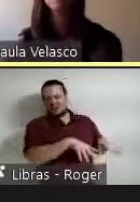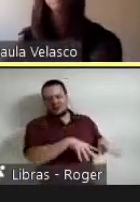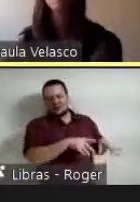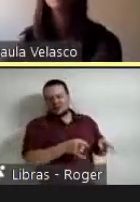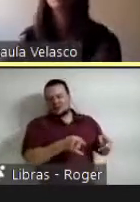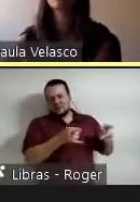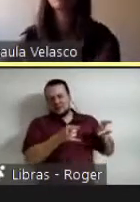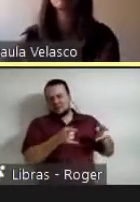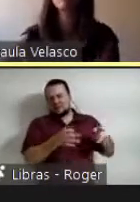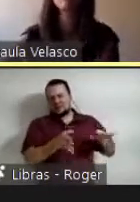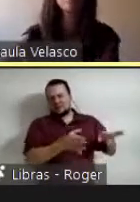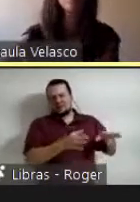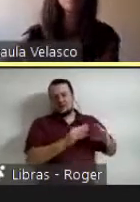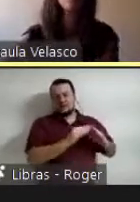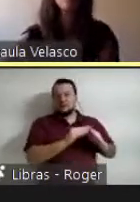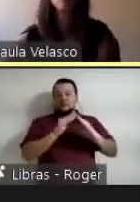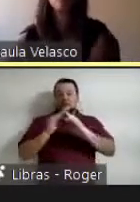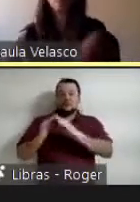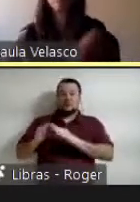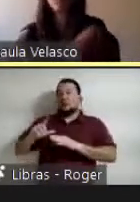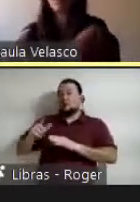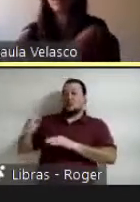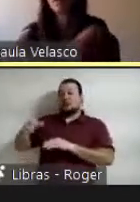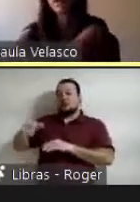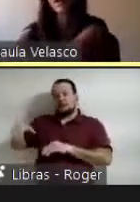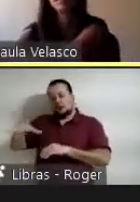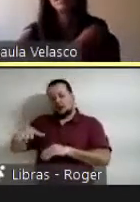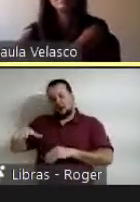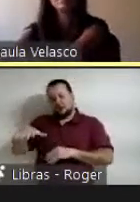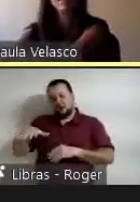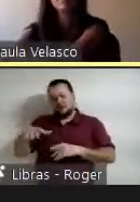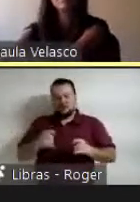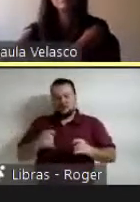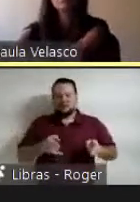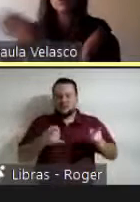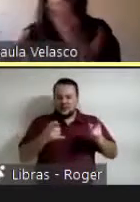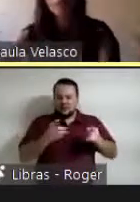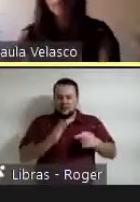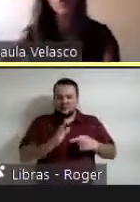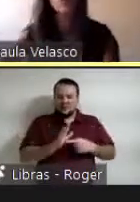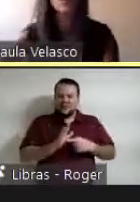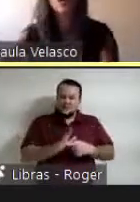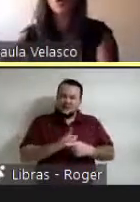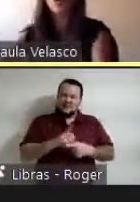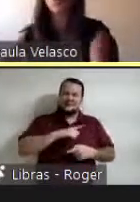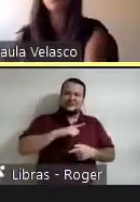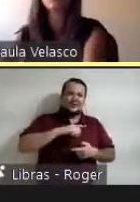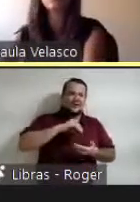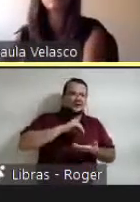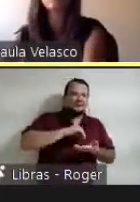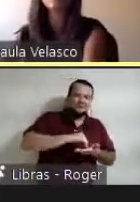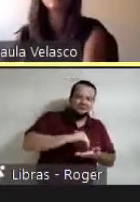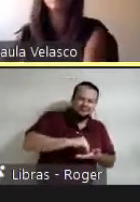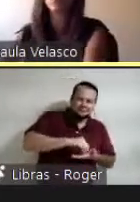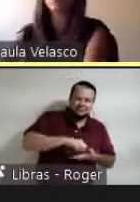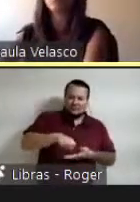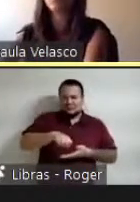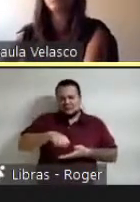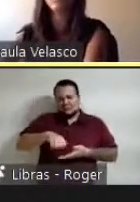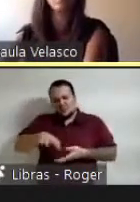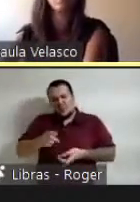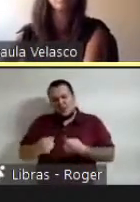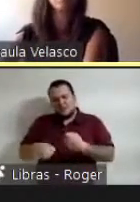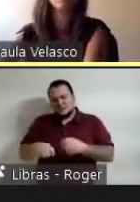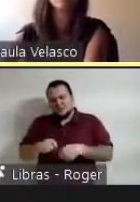ciudad el palacio alberga oficina una galería comercial y al final y durante un tiempo más prolongado un internado